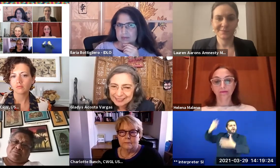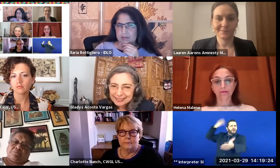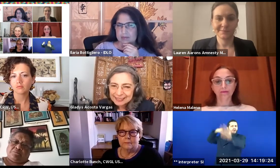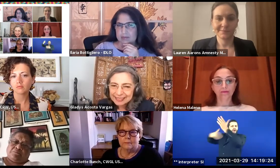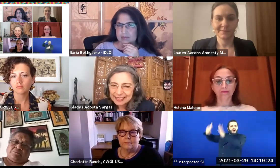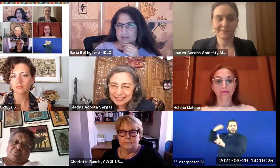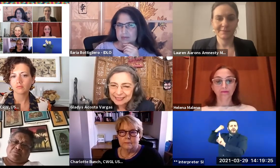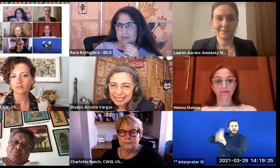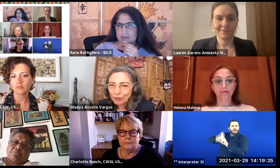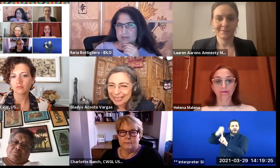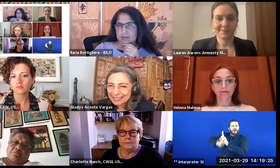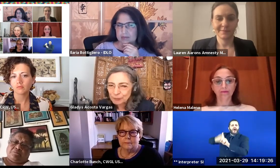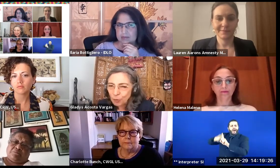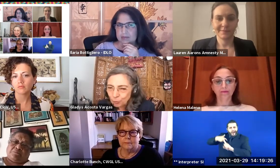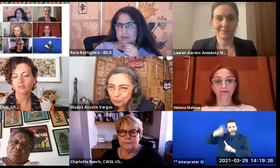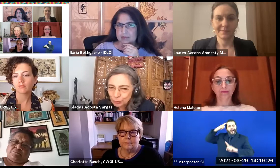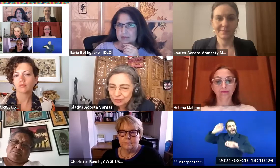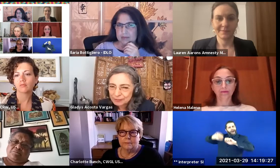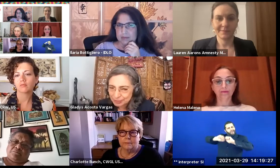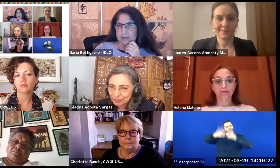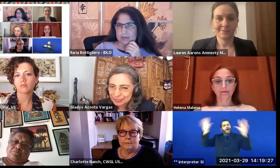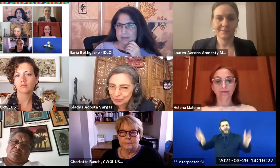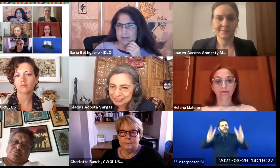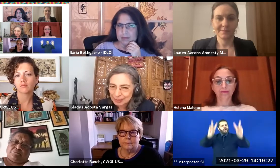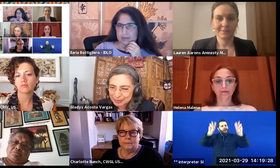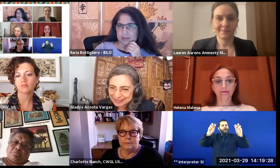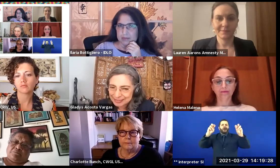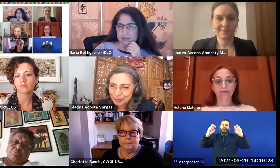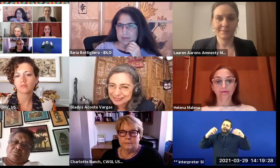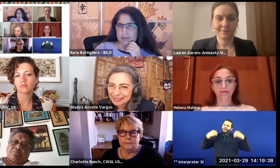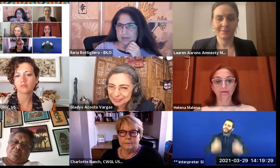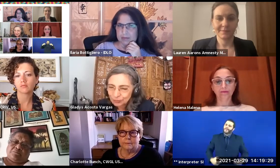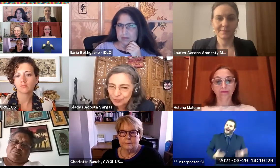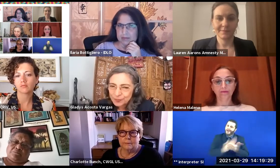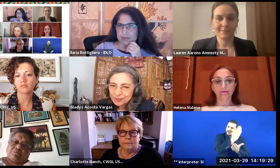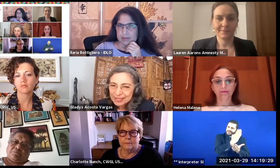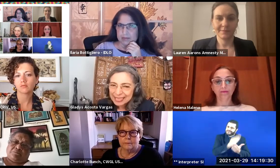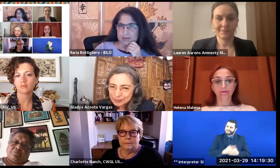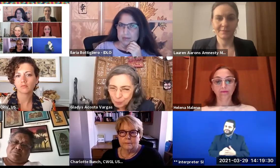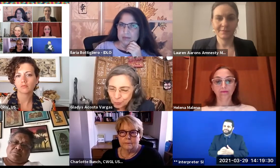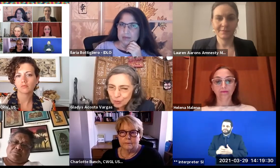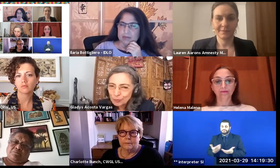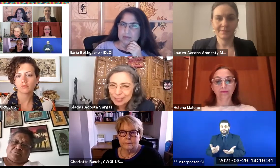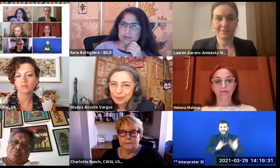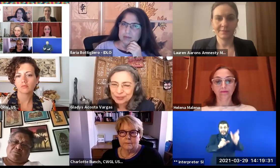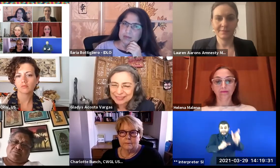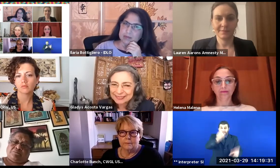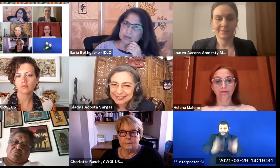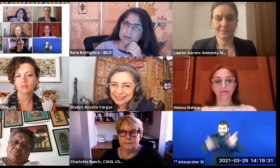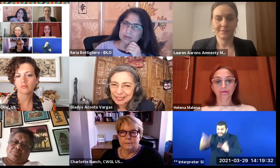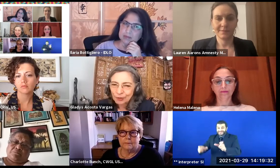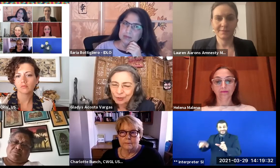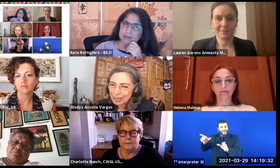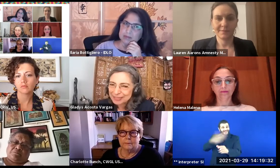diferente de lo que es un mundo sin personas con discapacidad. Y por esta razón es muy, muy